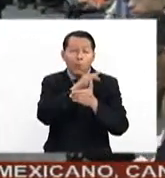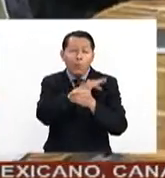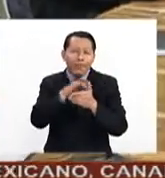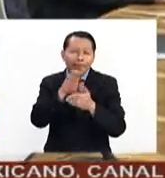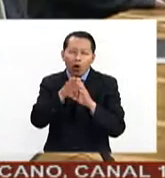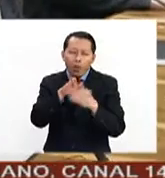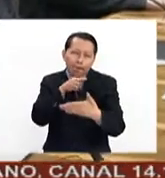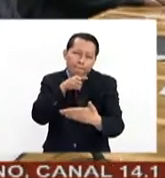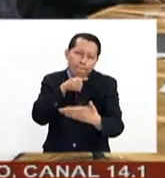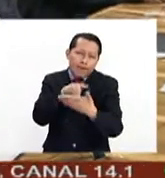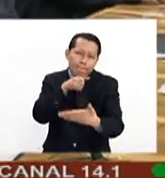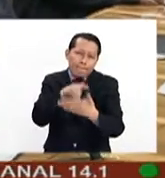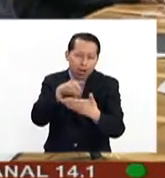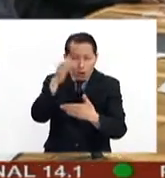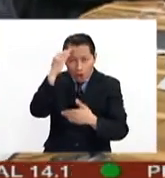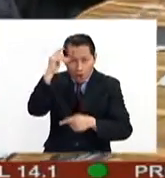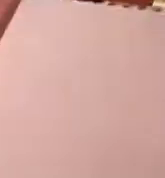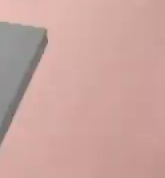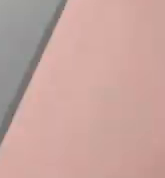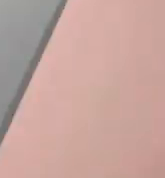el compartir conocimientos.